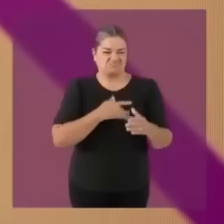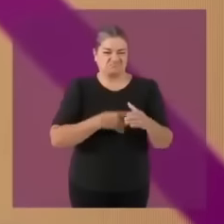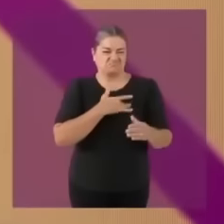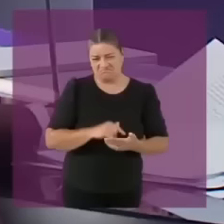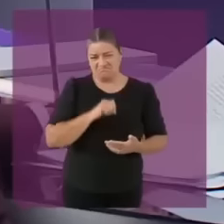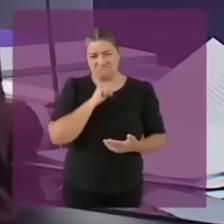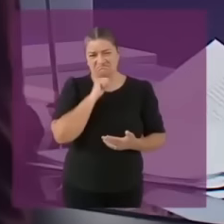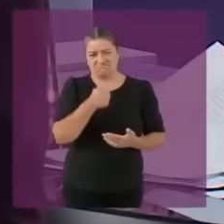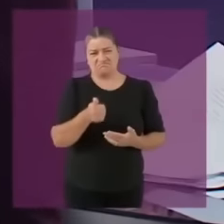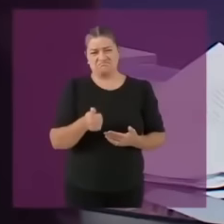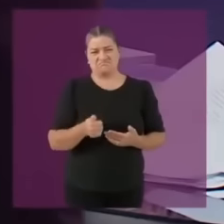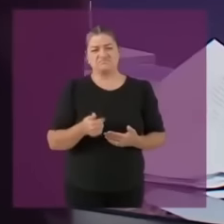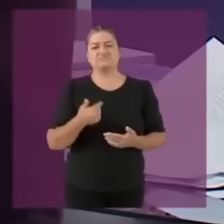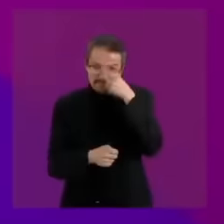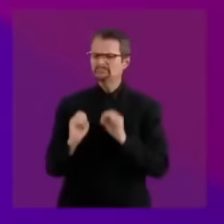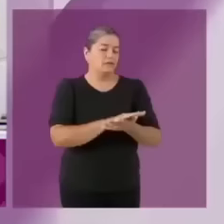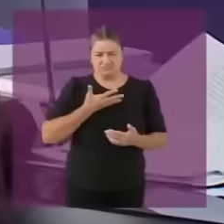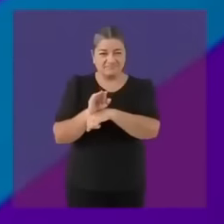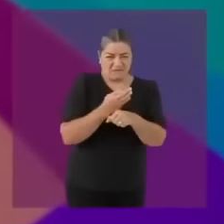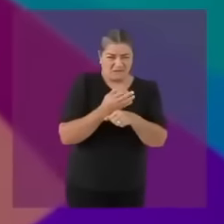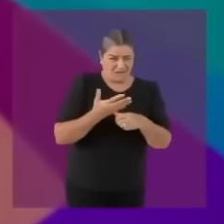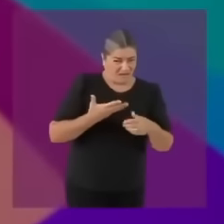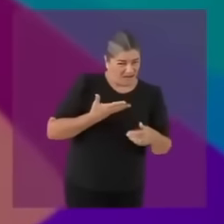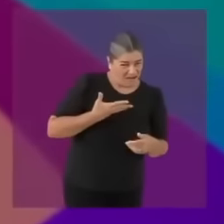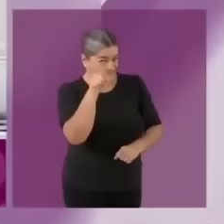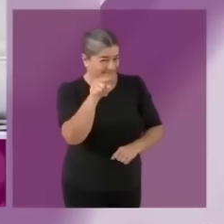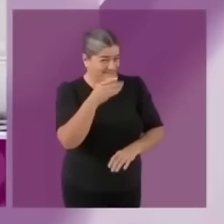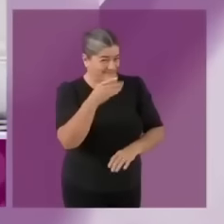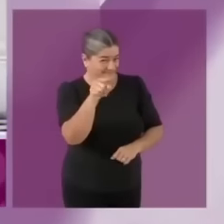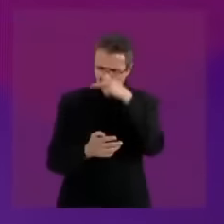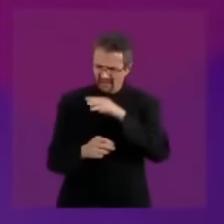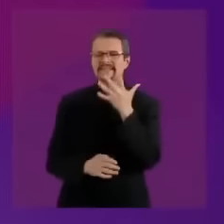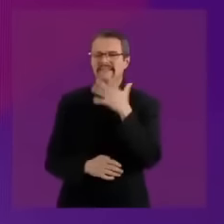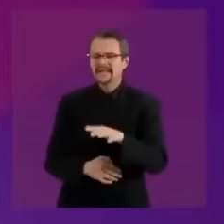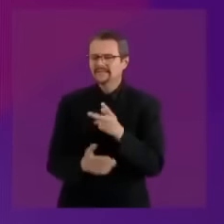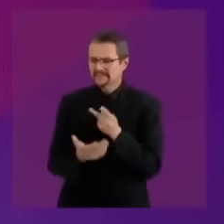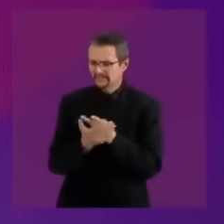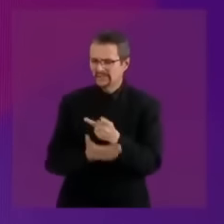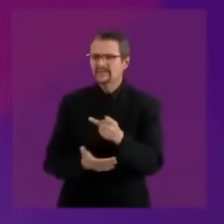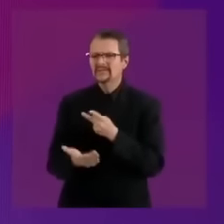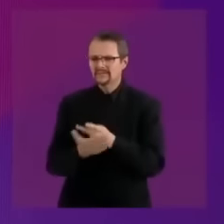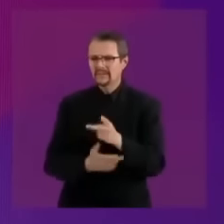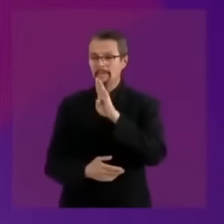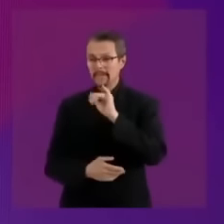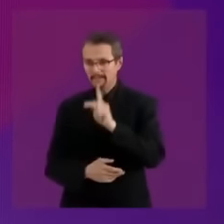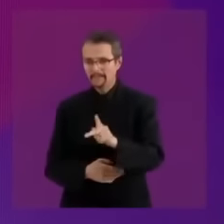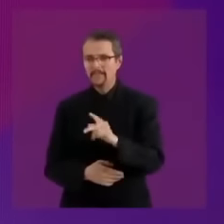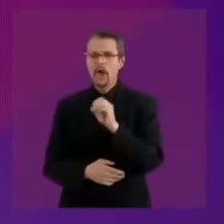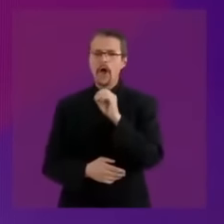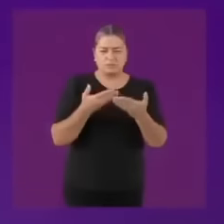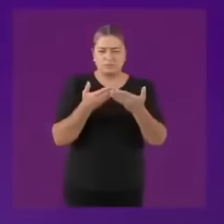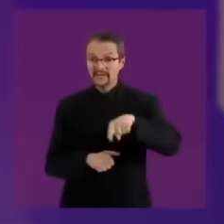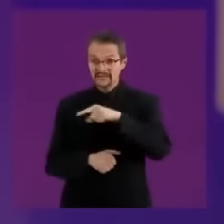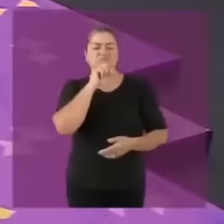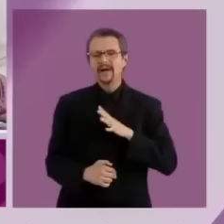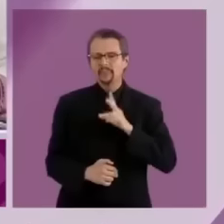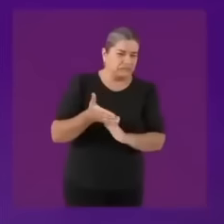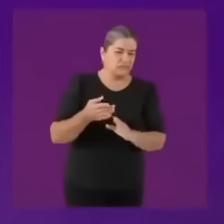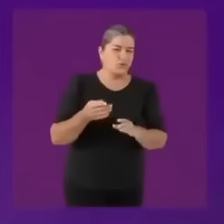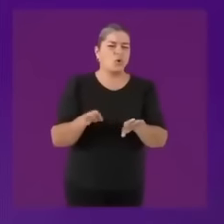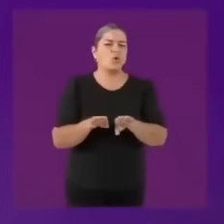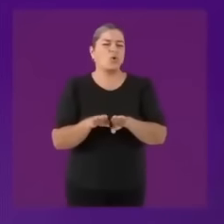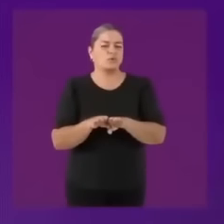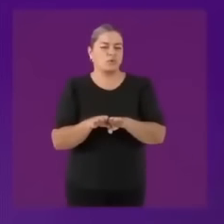de año. Yo tengo las manos con chinas de pura paja. LOL. Qué wea. Hicimos el circo digital y voy a meter